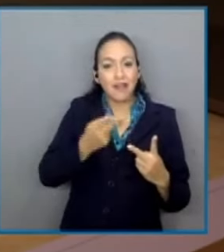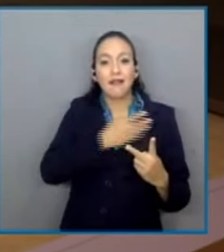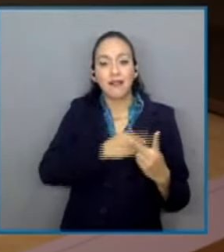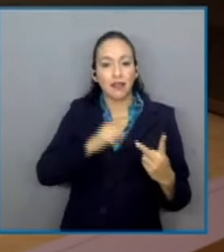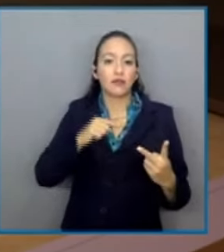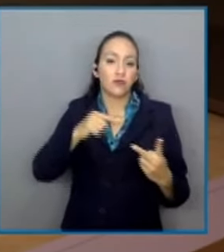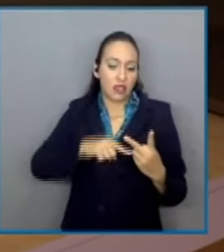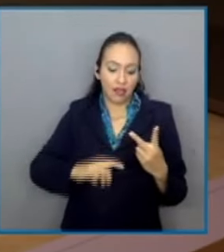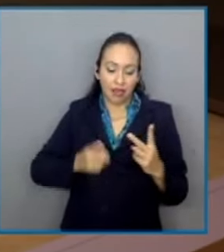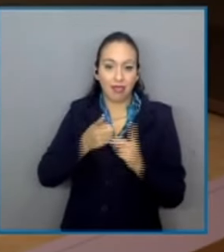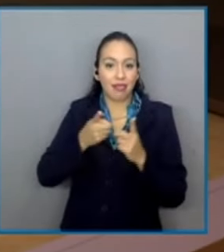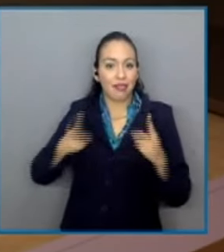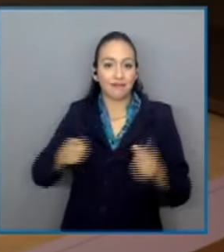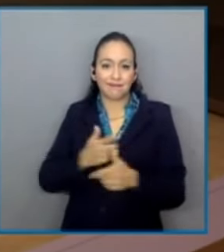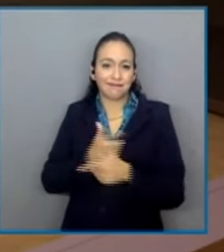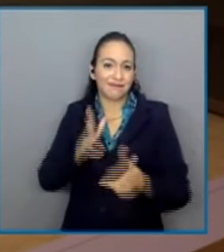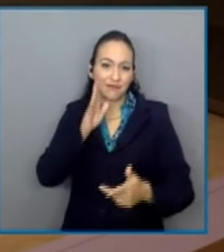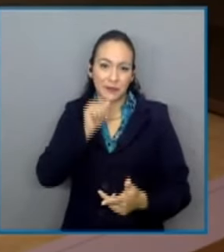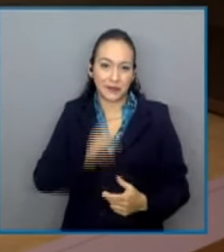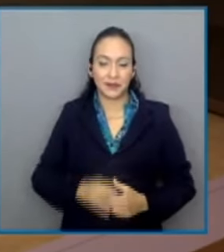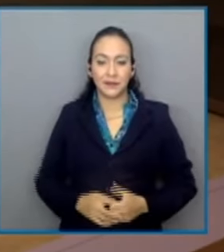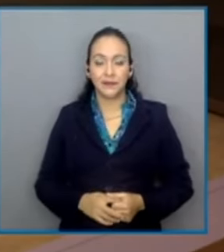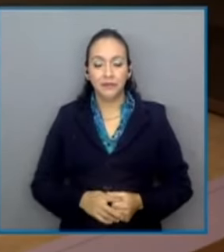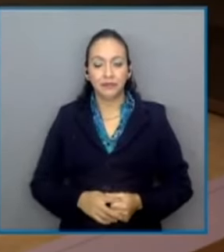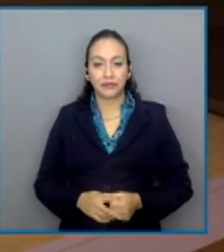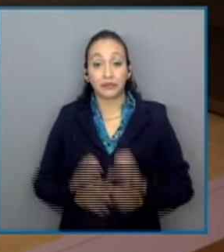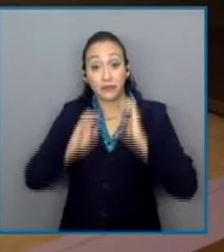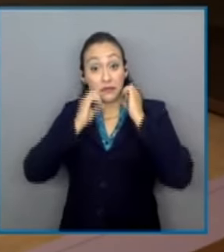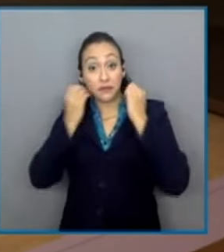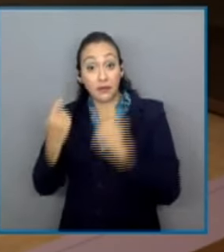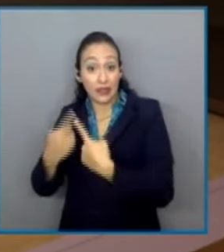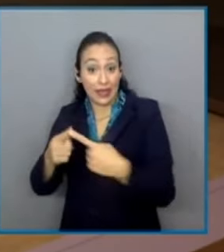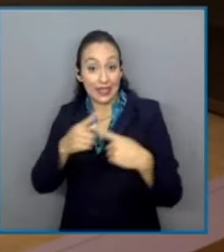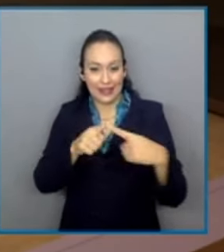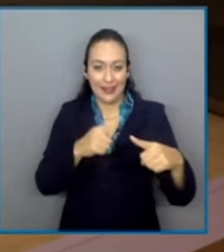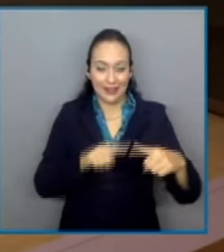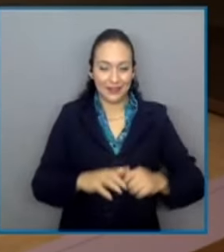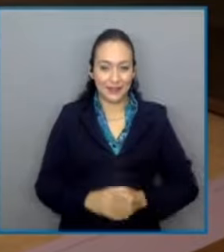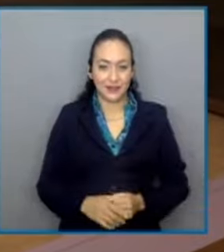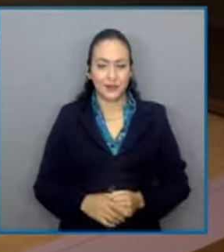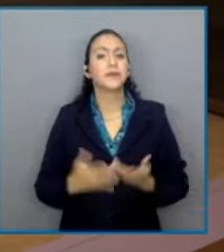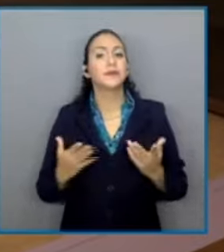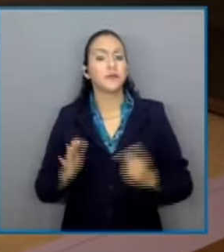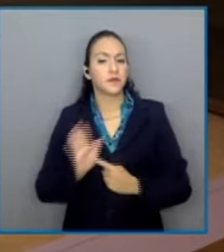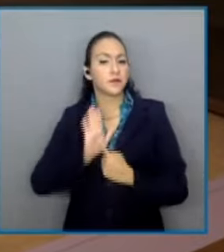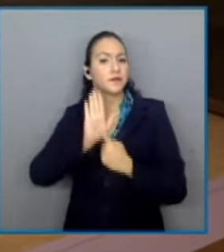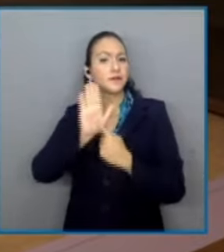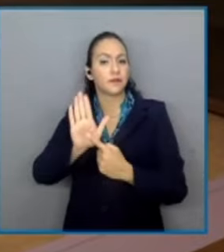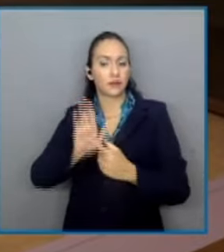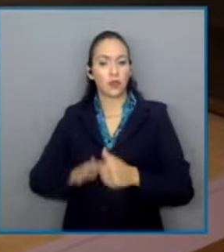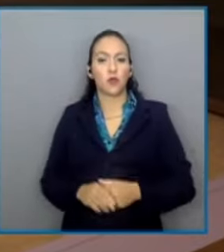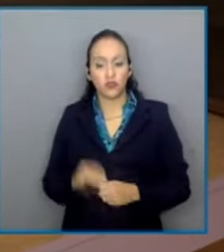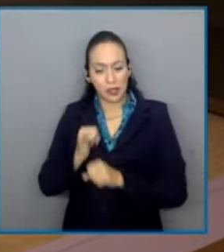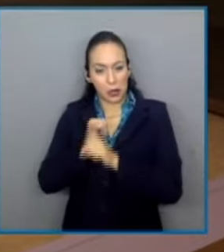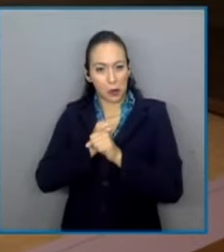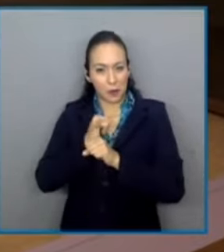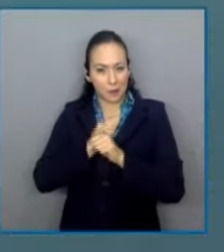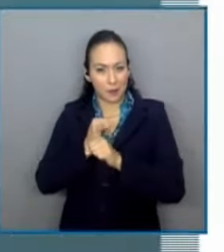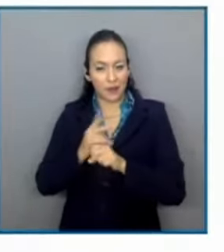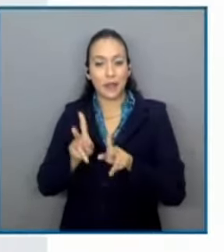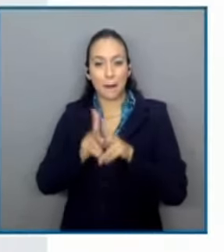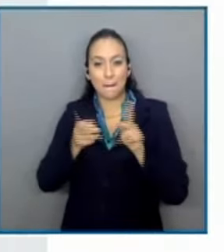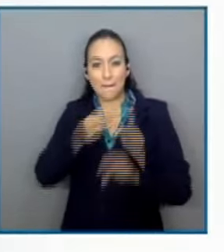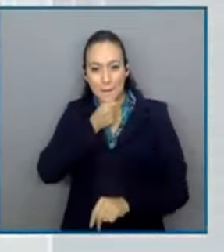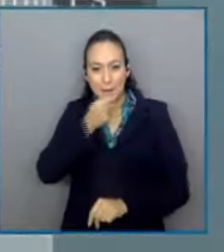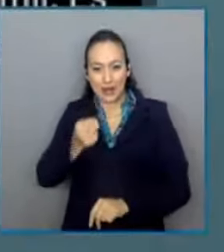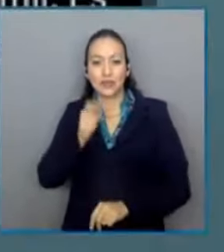En otra información, diversas organizaciones de la sociedad civil dieron a conocer una investigación de la periodista Marcela Turati.